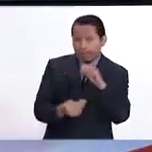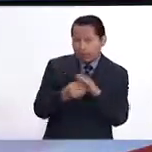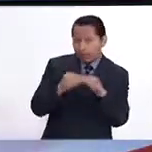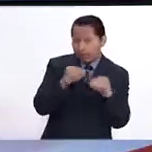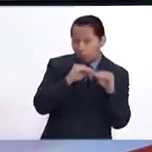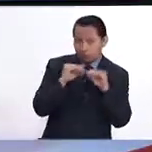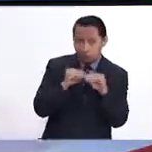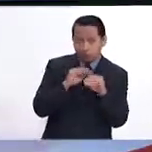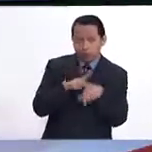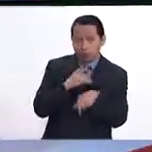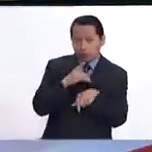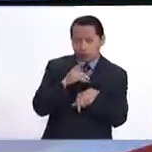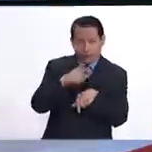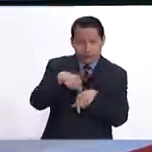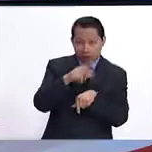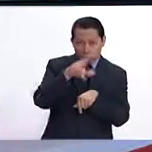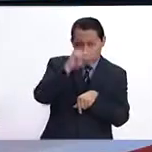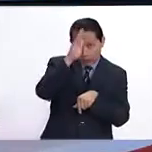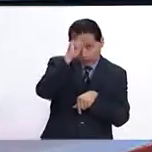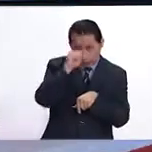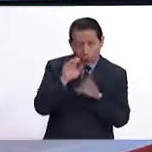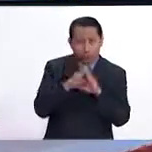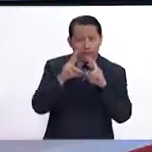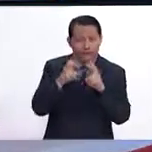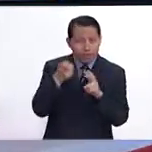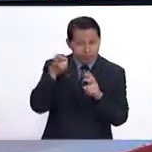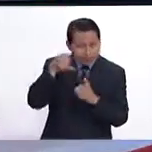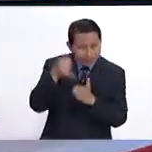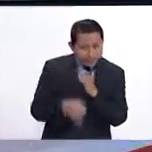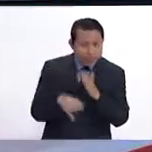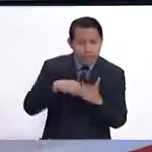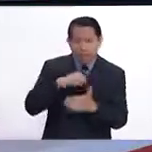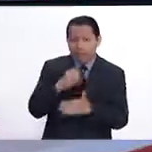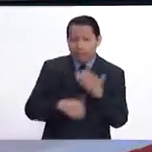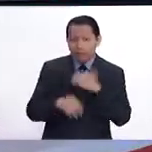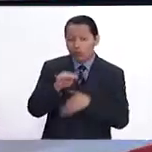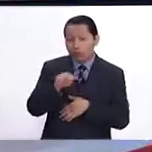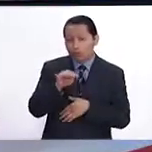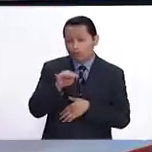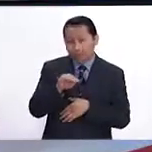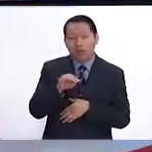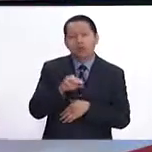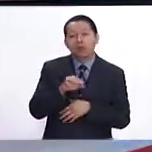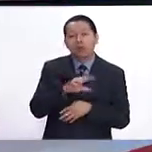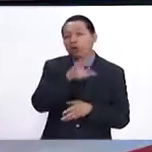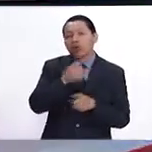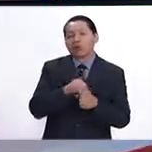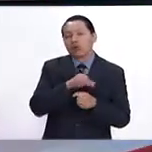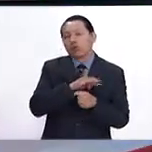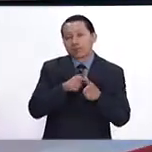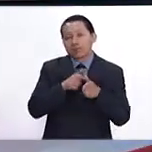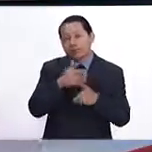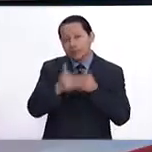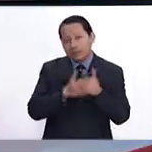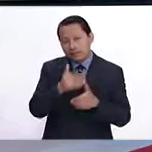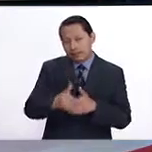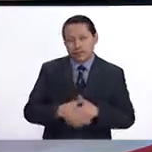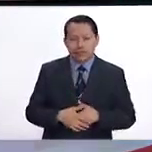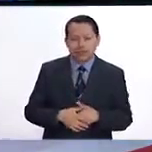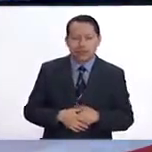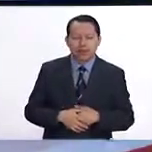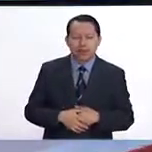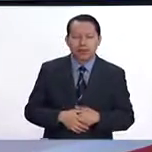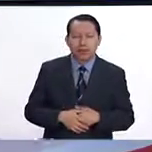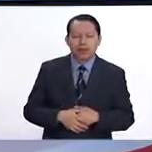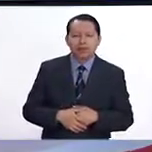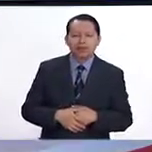negociación, aunque no estén de acuerdo con un tema tan complejo como este del capítulo 19, todo fluya.